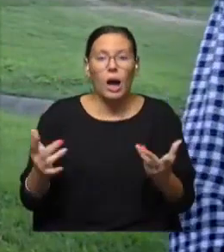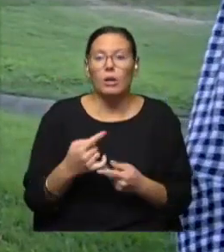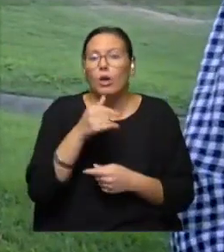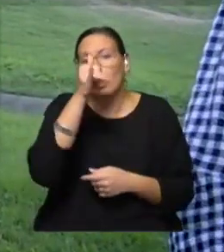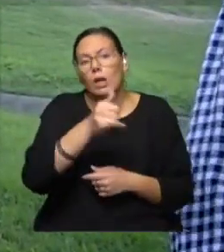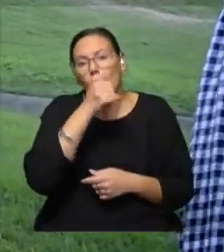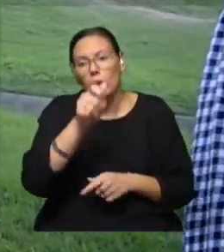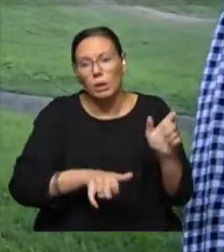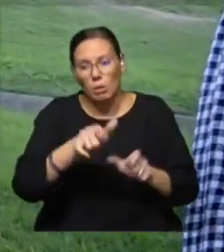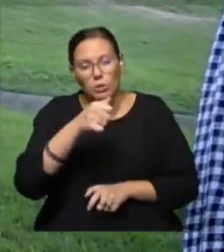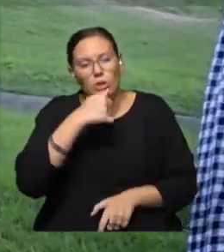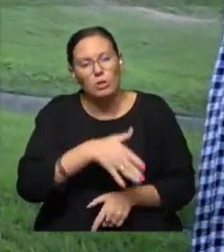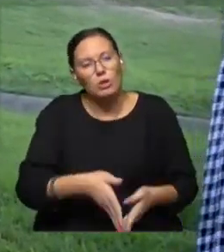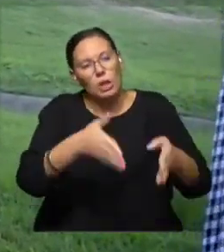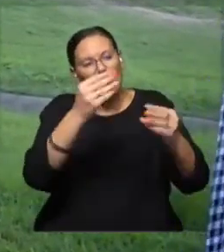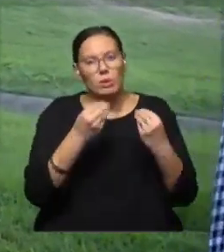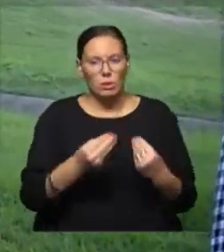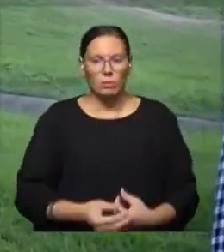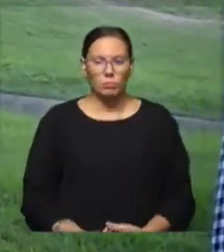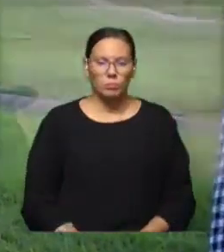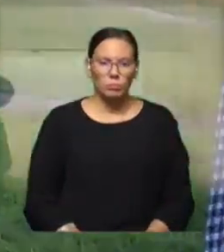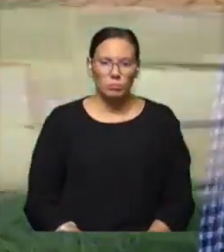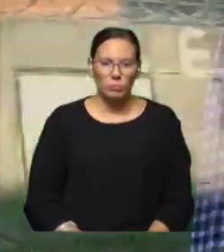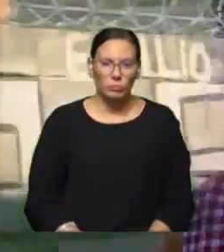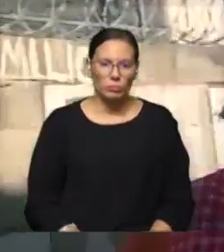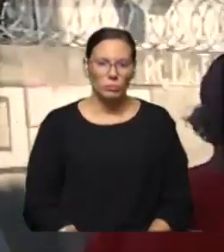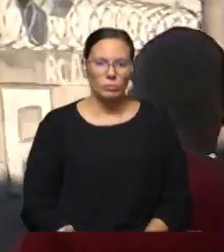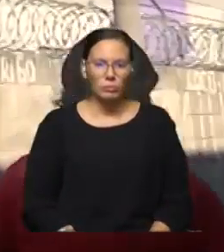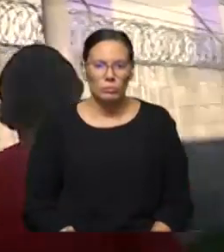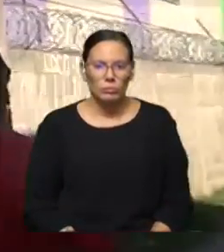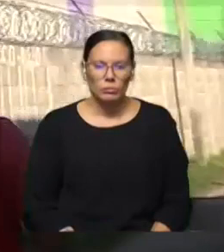la gente cuál es la historia de ese edificio, ¿no?